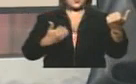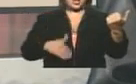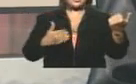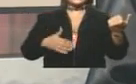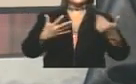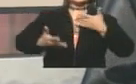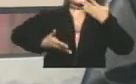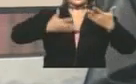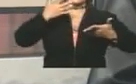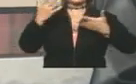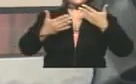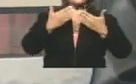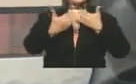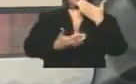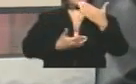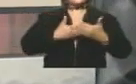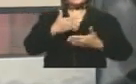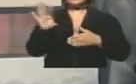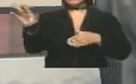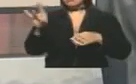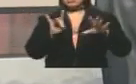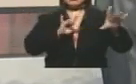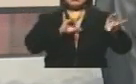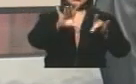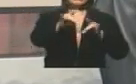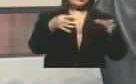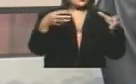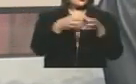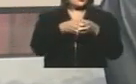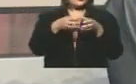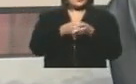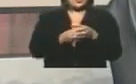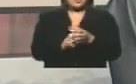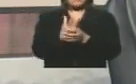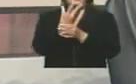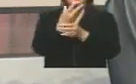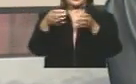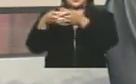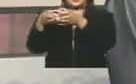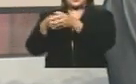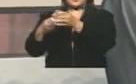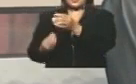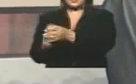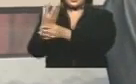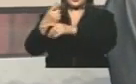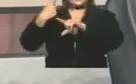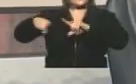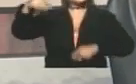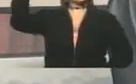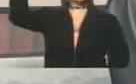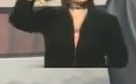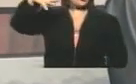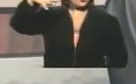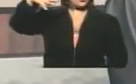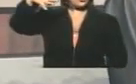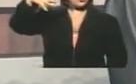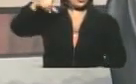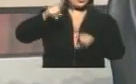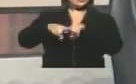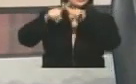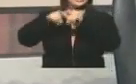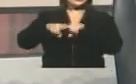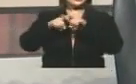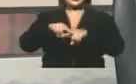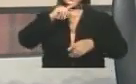y vamos entonces seleccionando y haciendo la agrupación musical Mi Sol Sostenido. Ajá. Que